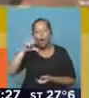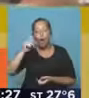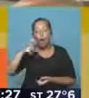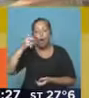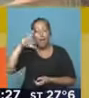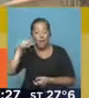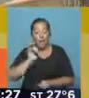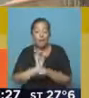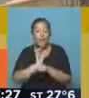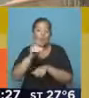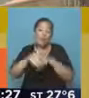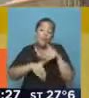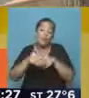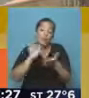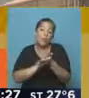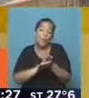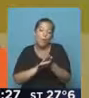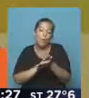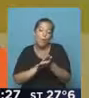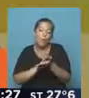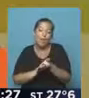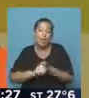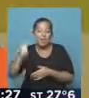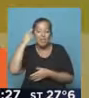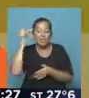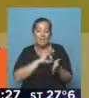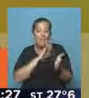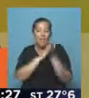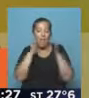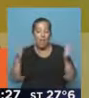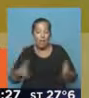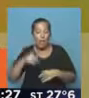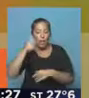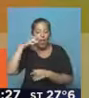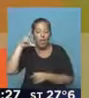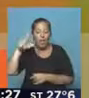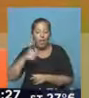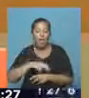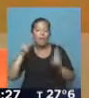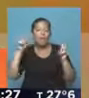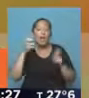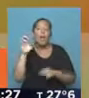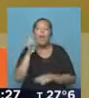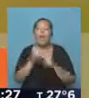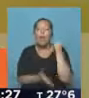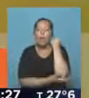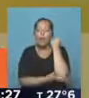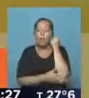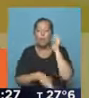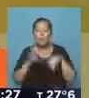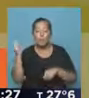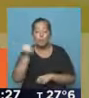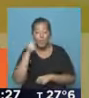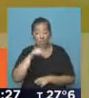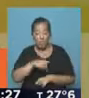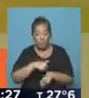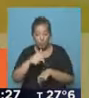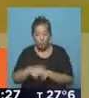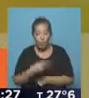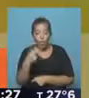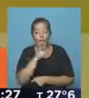referéndum sobre los 10 años de correa porque hay hay un tema que es el económico que es el que más se deja en este momento dos años